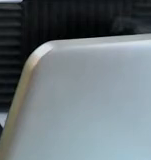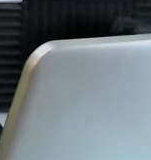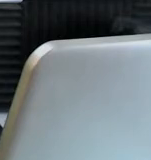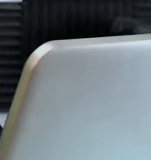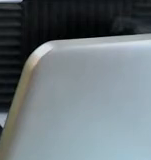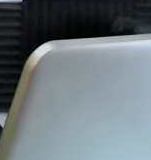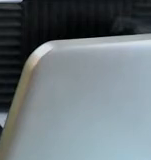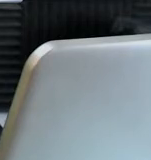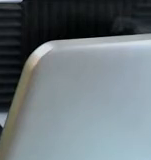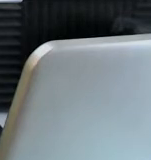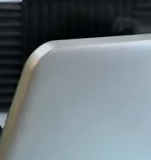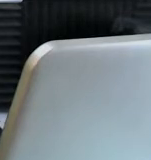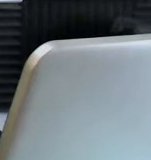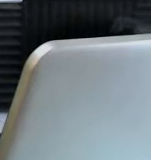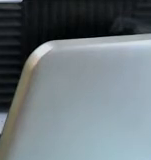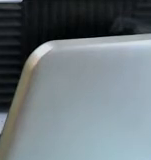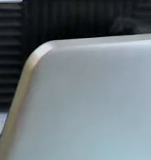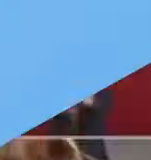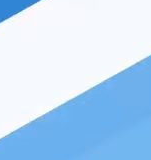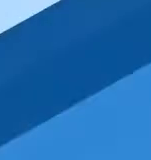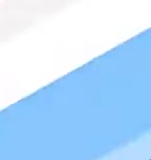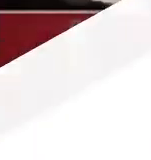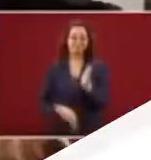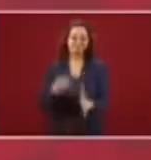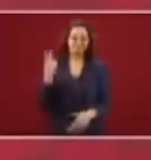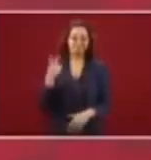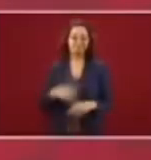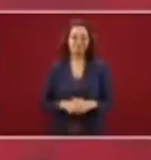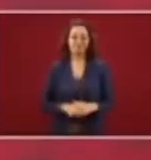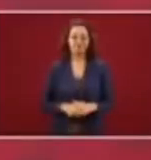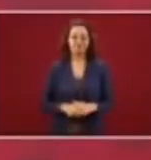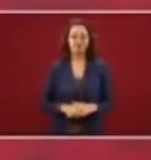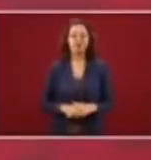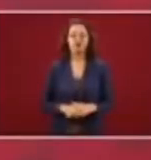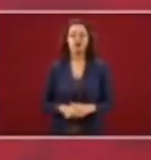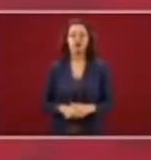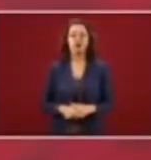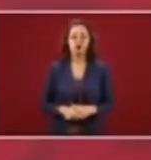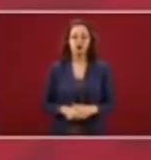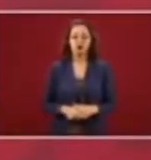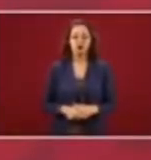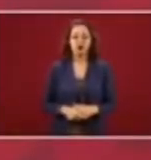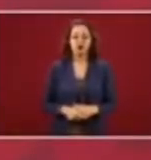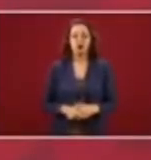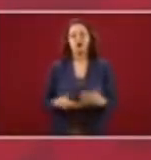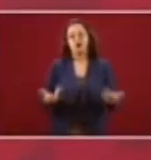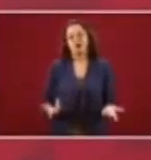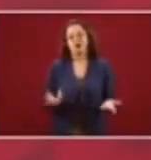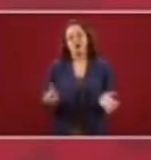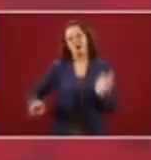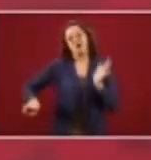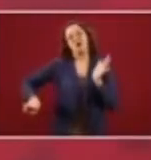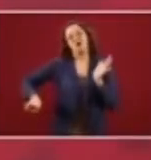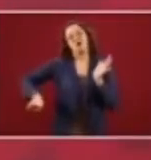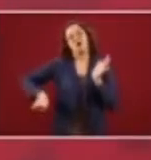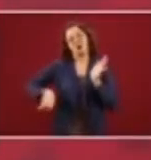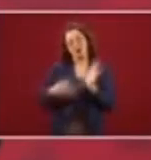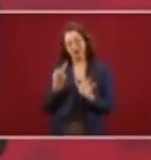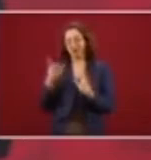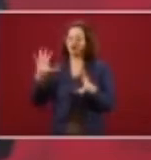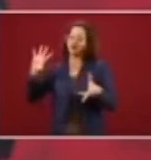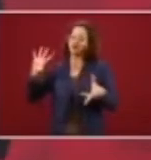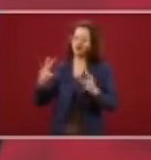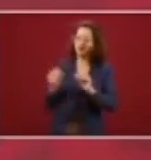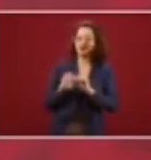dólares. Escuchamos al presidente esta mañana. Vamos a repasar, porque los conservadores están